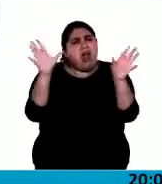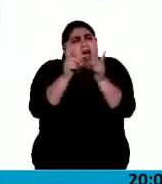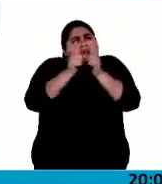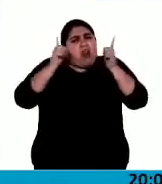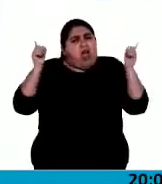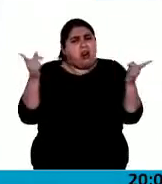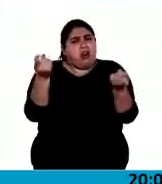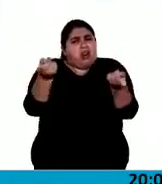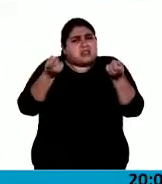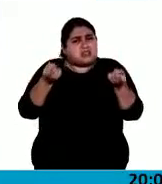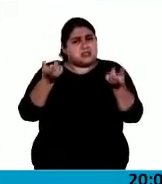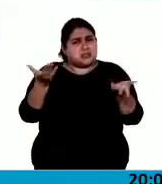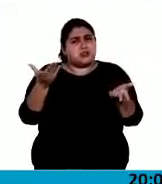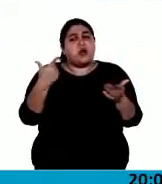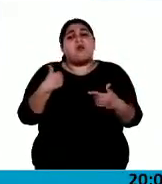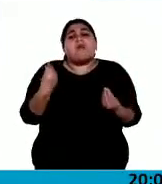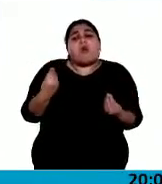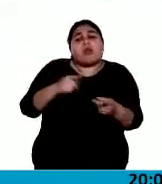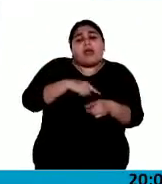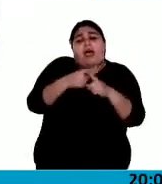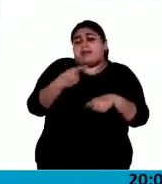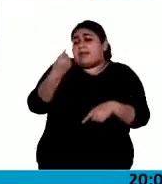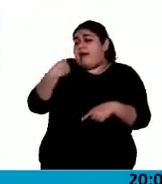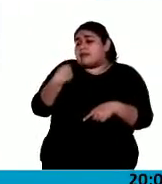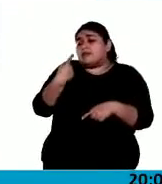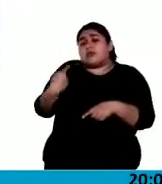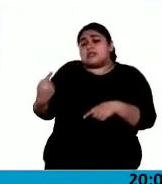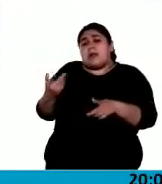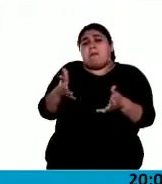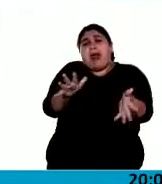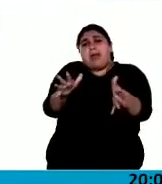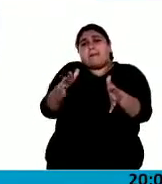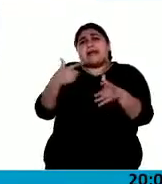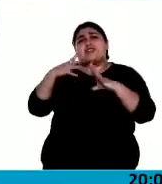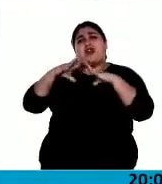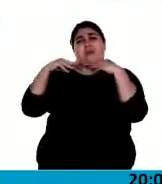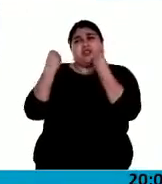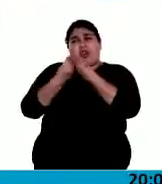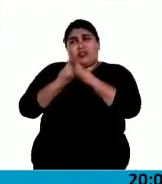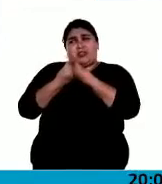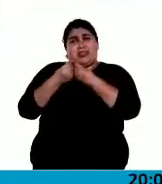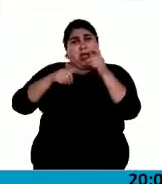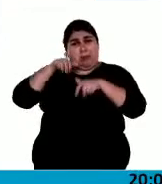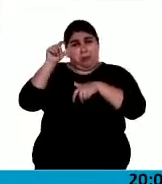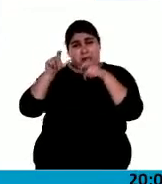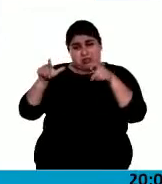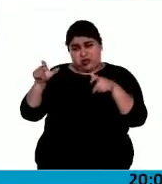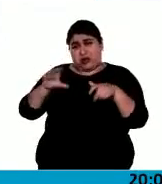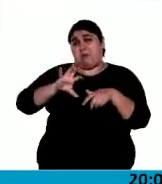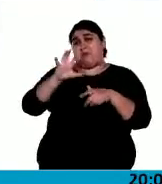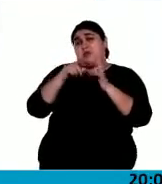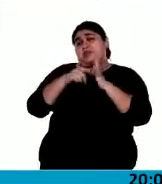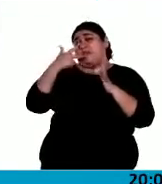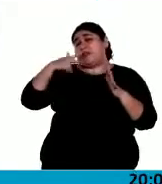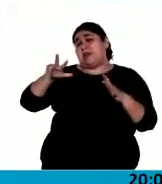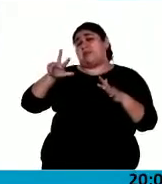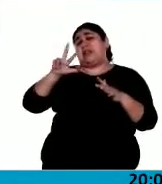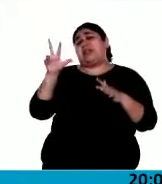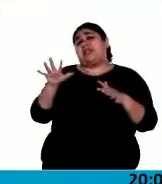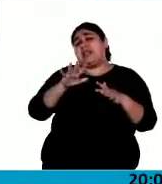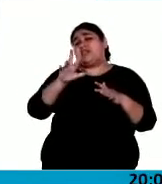qué hasta hace una semana había en las estadísticas de la provincia de Buenos Aires 3.523